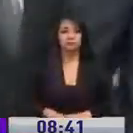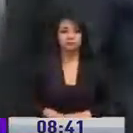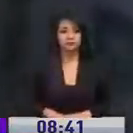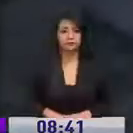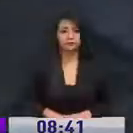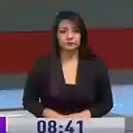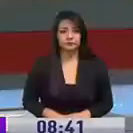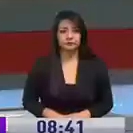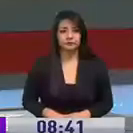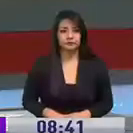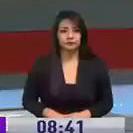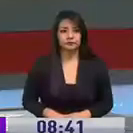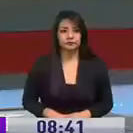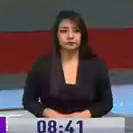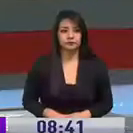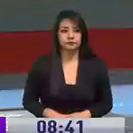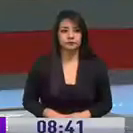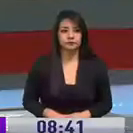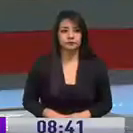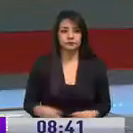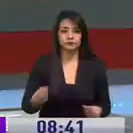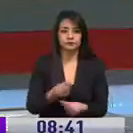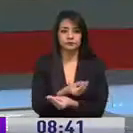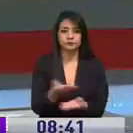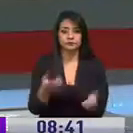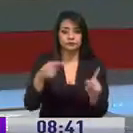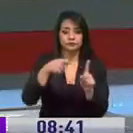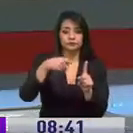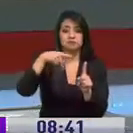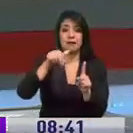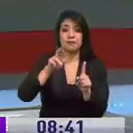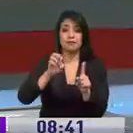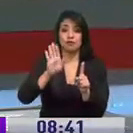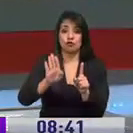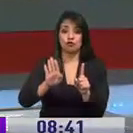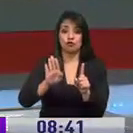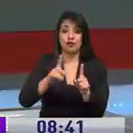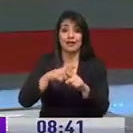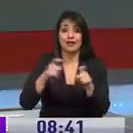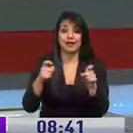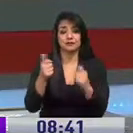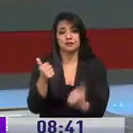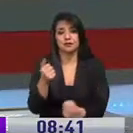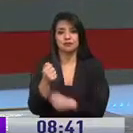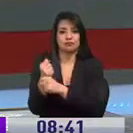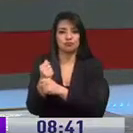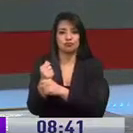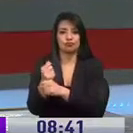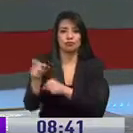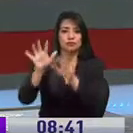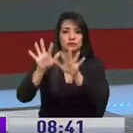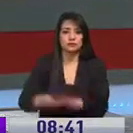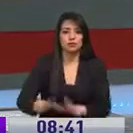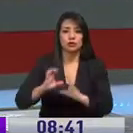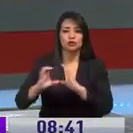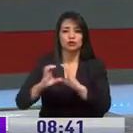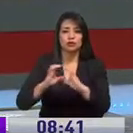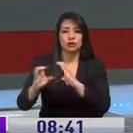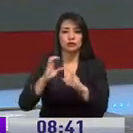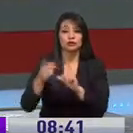Patricia Aldaz. Este puede contarles que Pablo Yanes, quien fue ex colaborador y persona de confianza del secretario de comunicación del